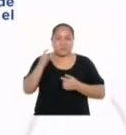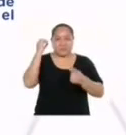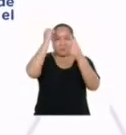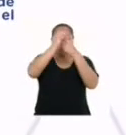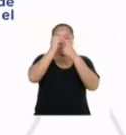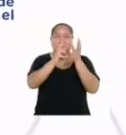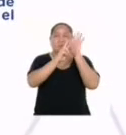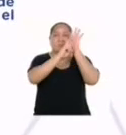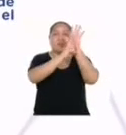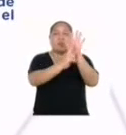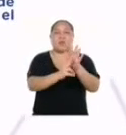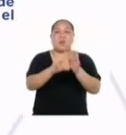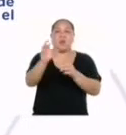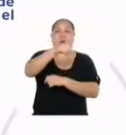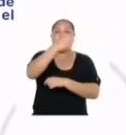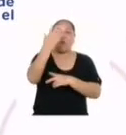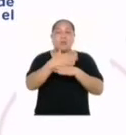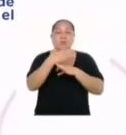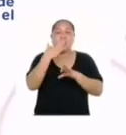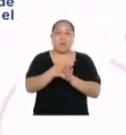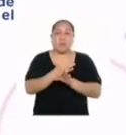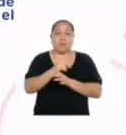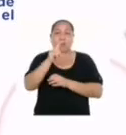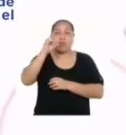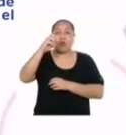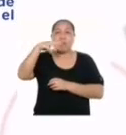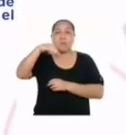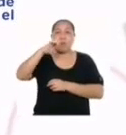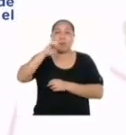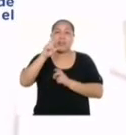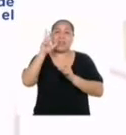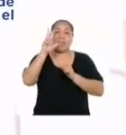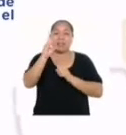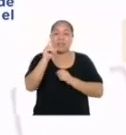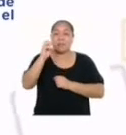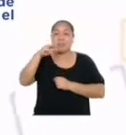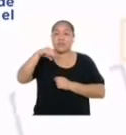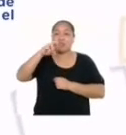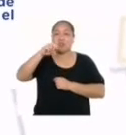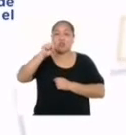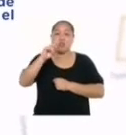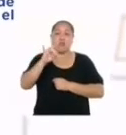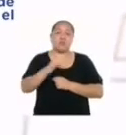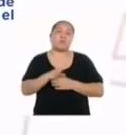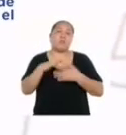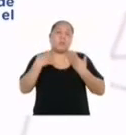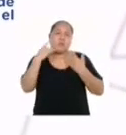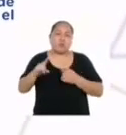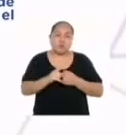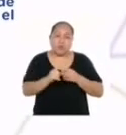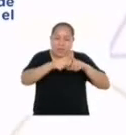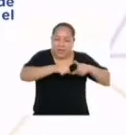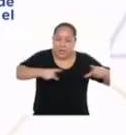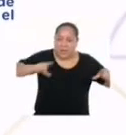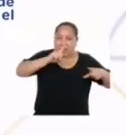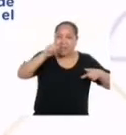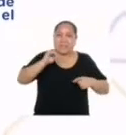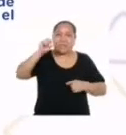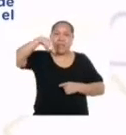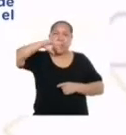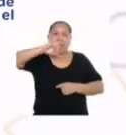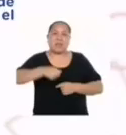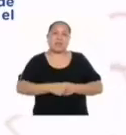El reto será representar otra forma geométrica tridimensional que se podría utilizar para construir zanjas de infiltración